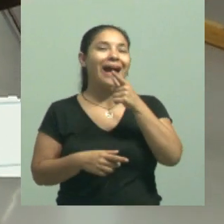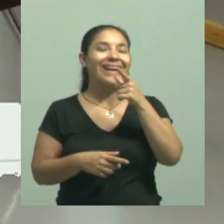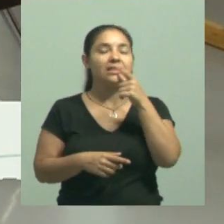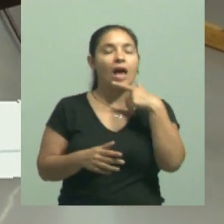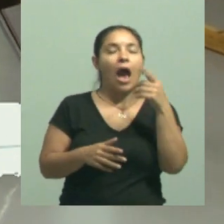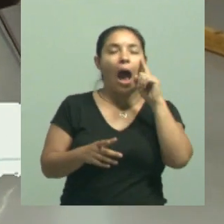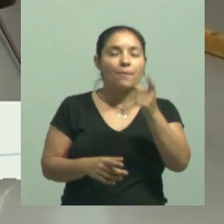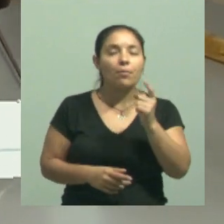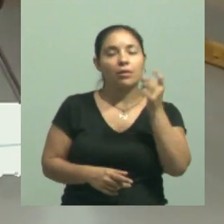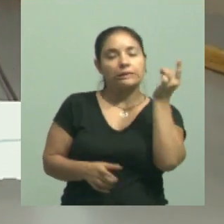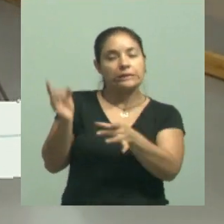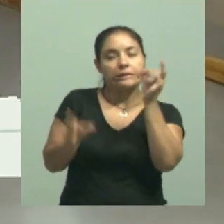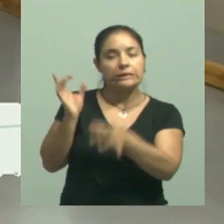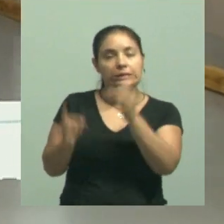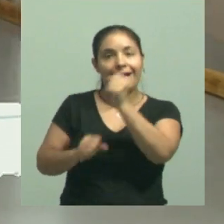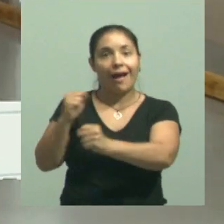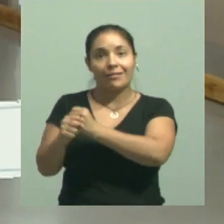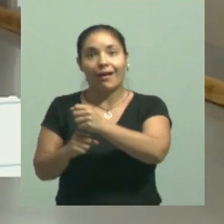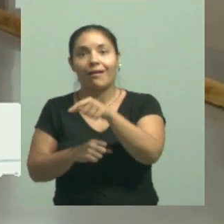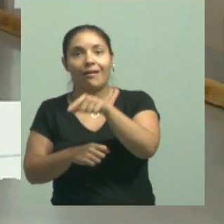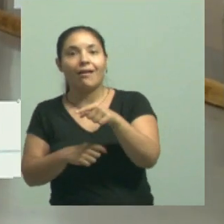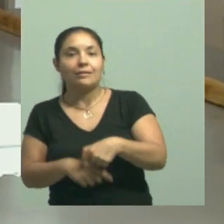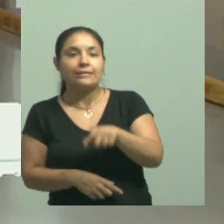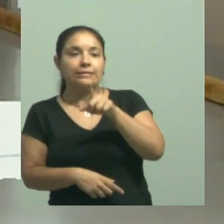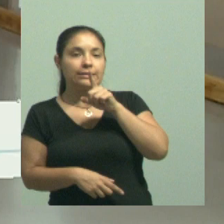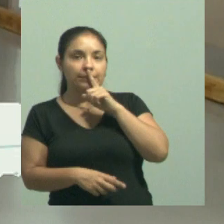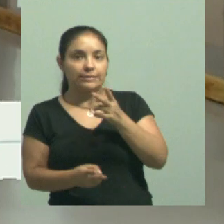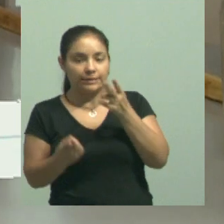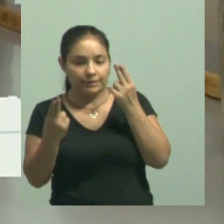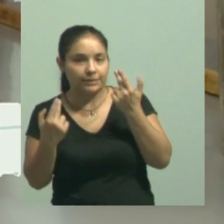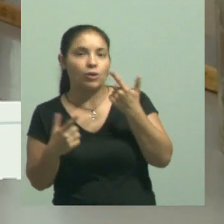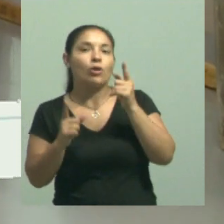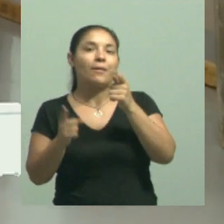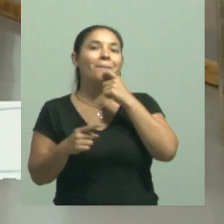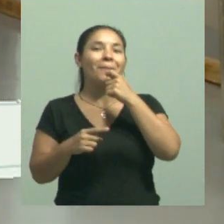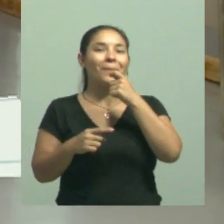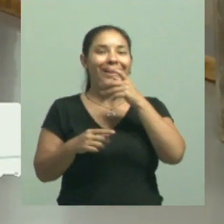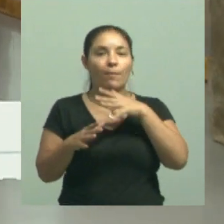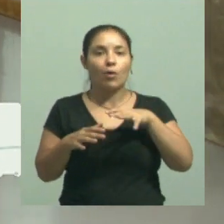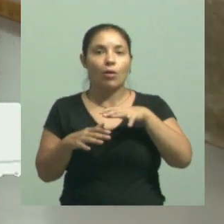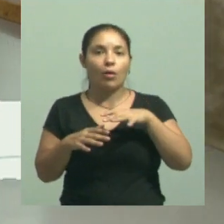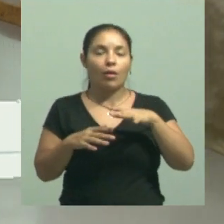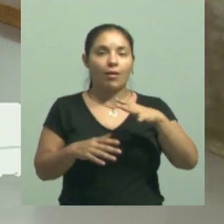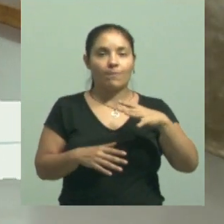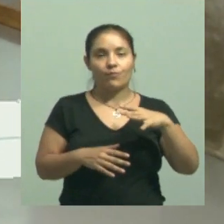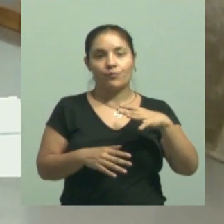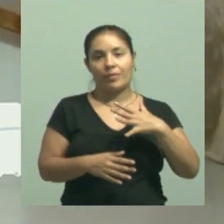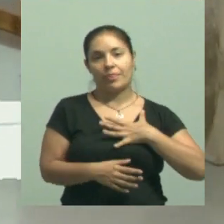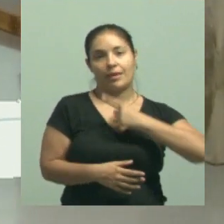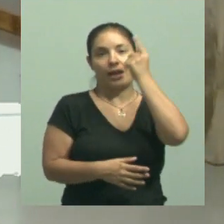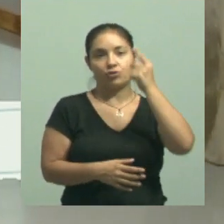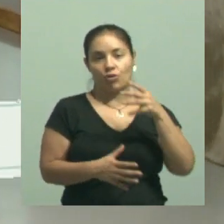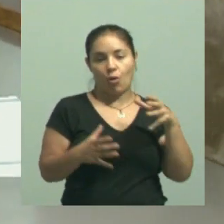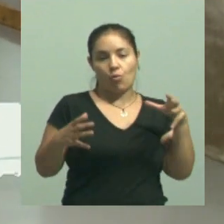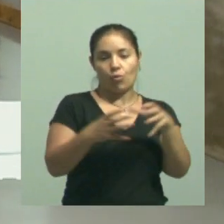voz, tal vez tomando una decisión de una dirección de un medio, de no darle ese espacio central. Pero digo, también